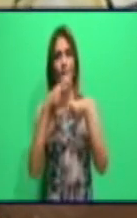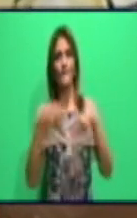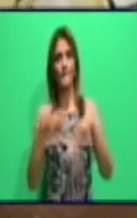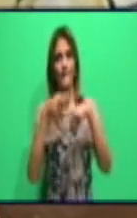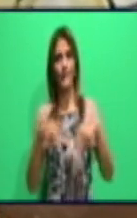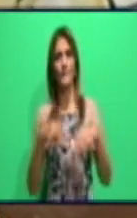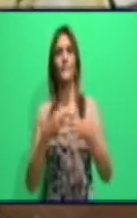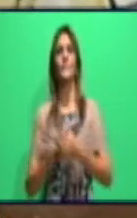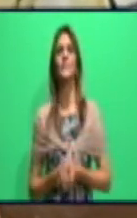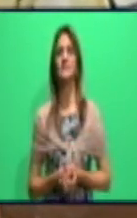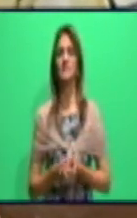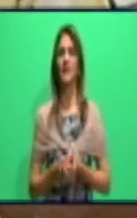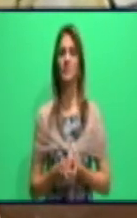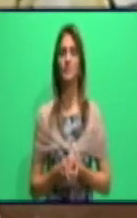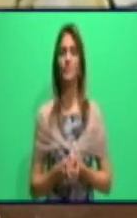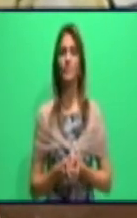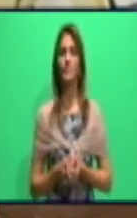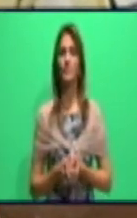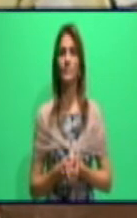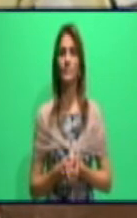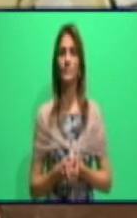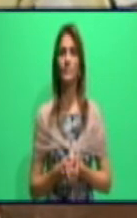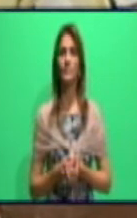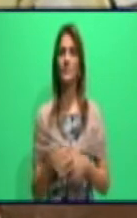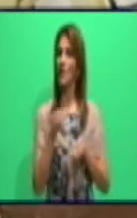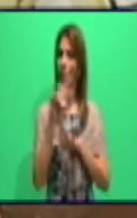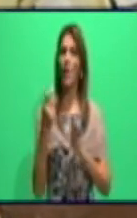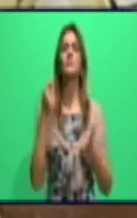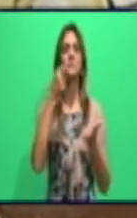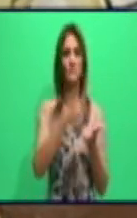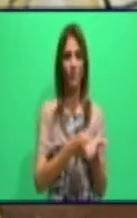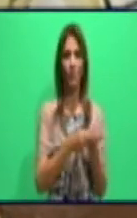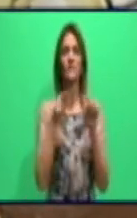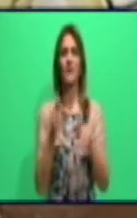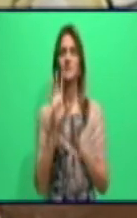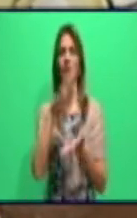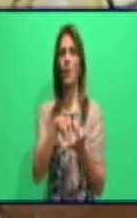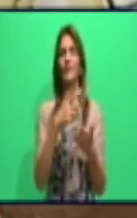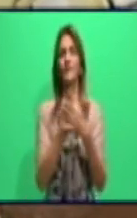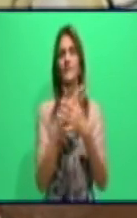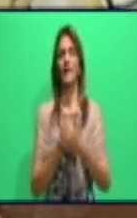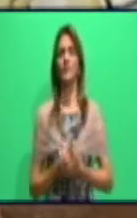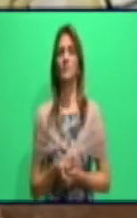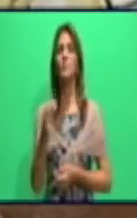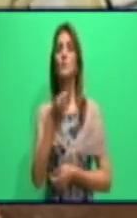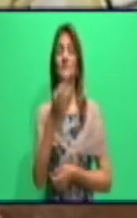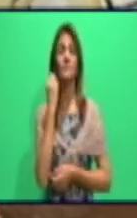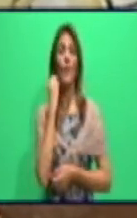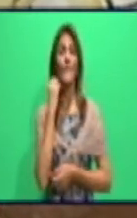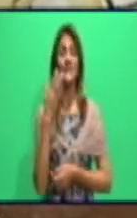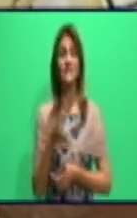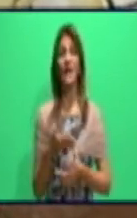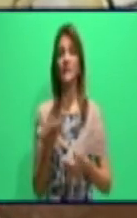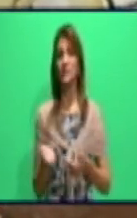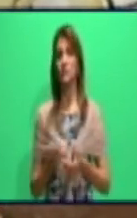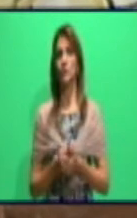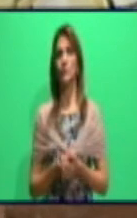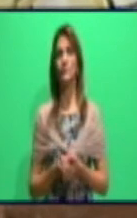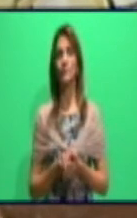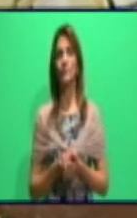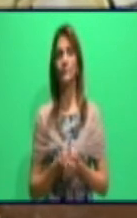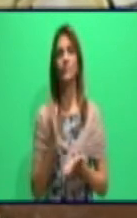sistemáticamente aquí a los compañeros del sector del comercio en manzanillo en el sector no estatal podemos